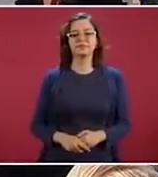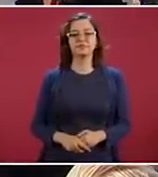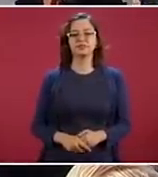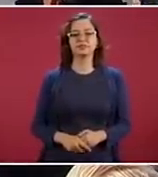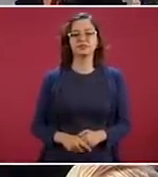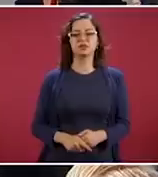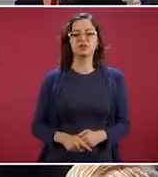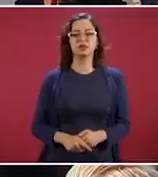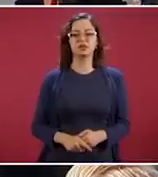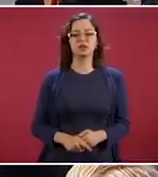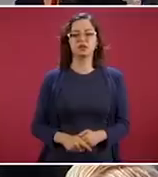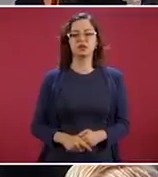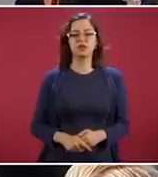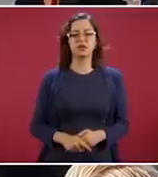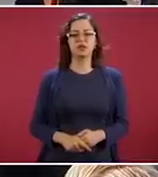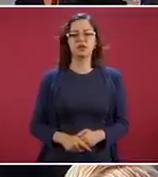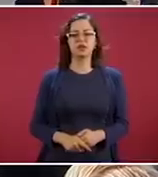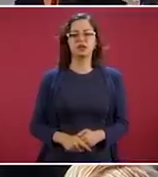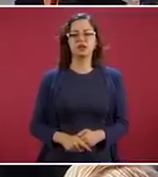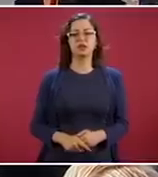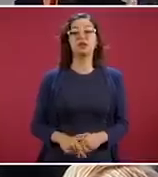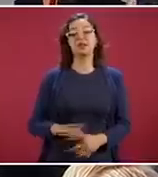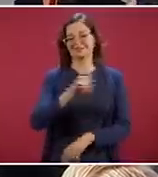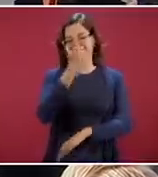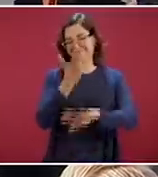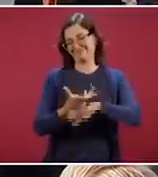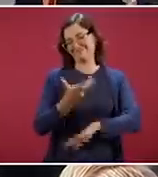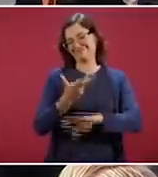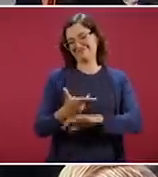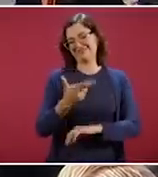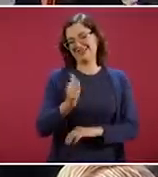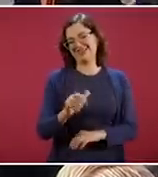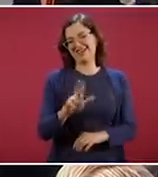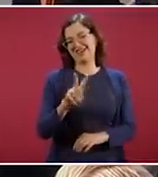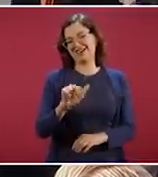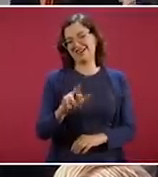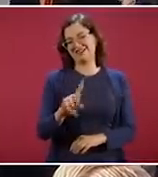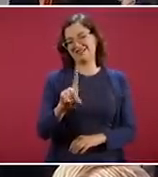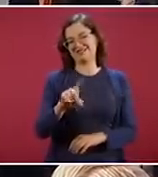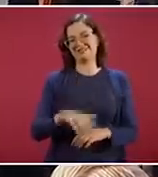Lozoya, ¿dónde estudió? Harvard. Harvard.